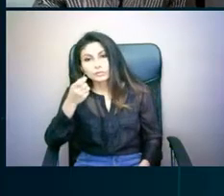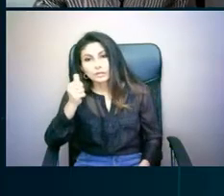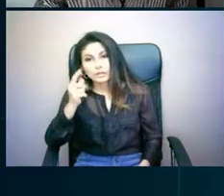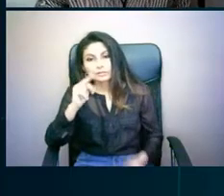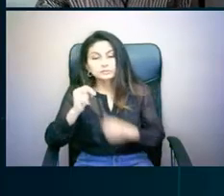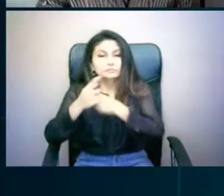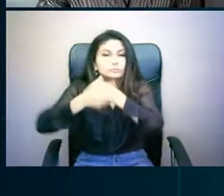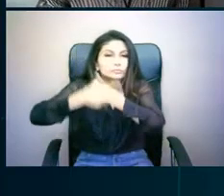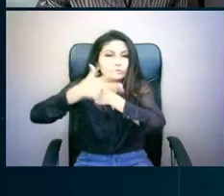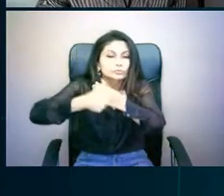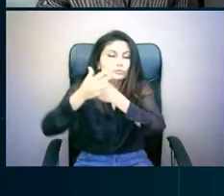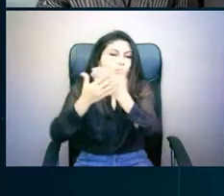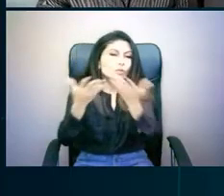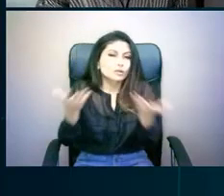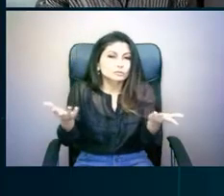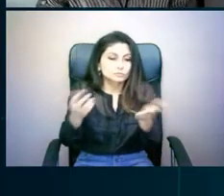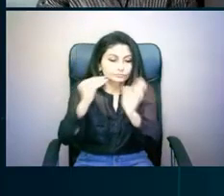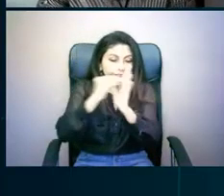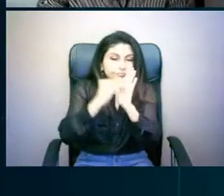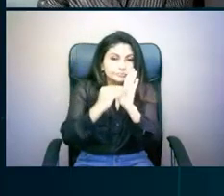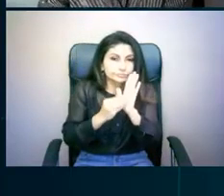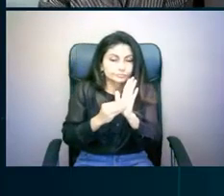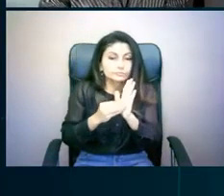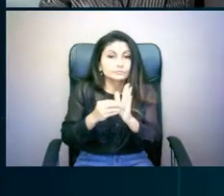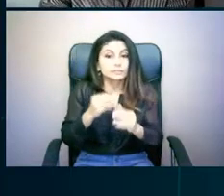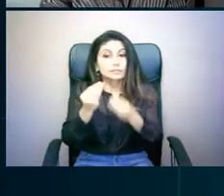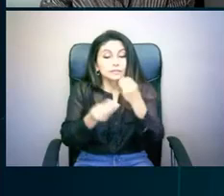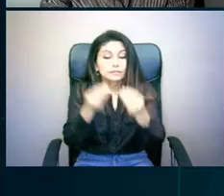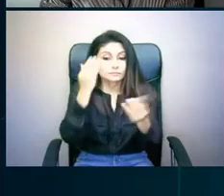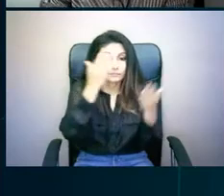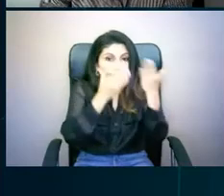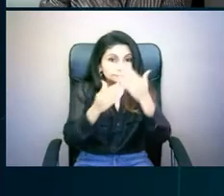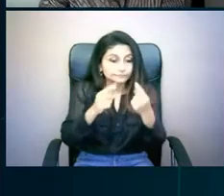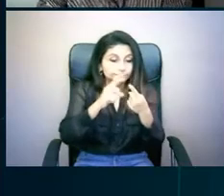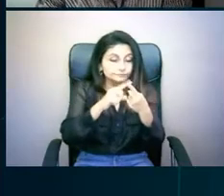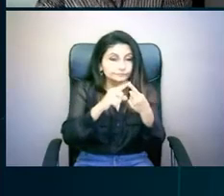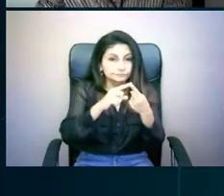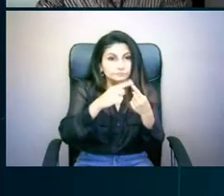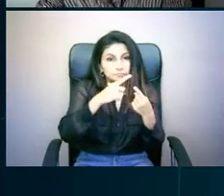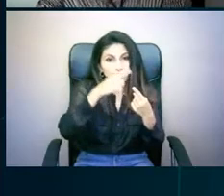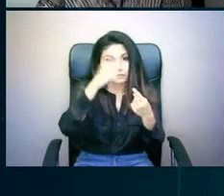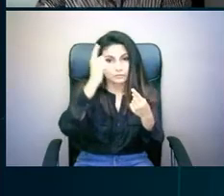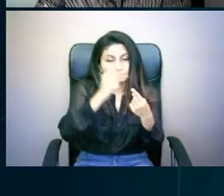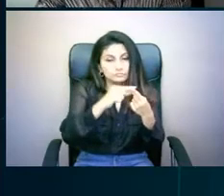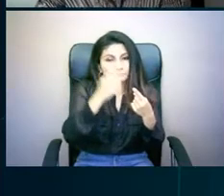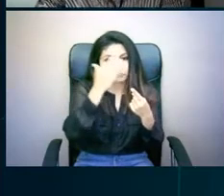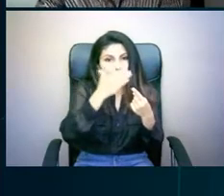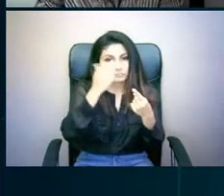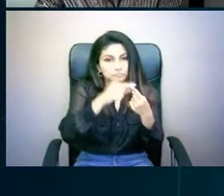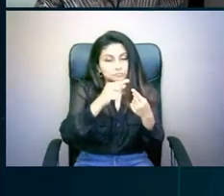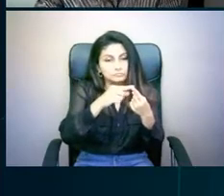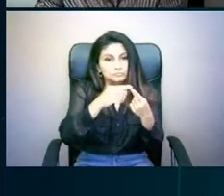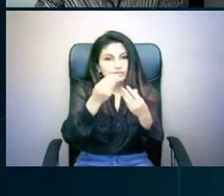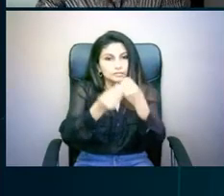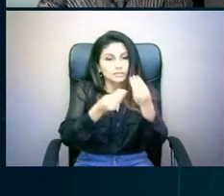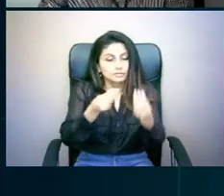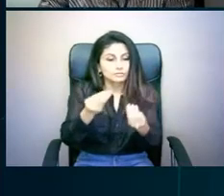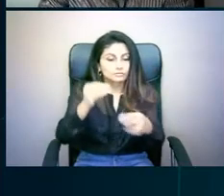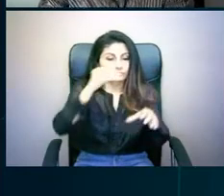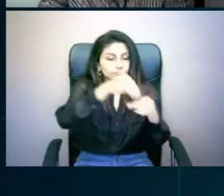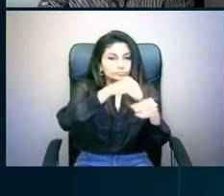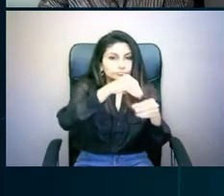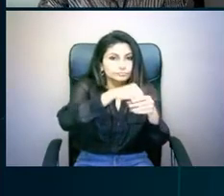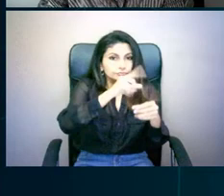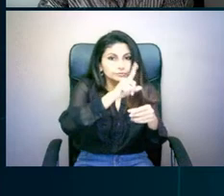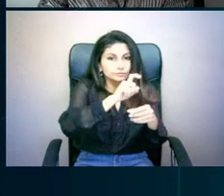Entonces, se hicieron 3 ensayos, uno era el blanco, ¿cierto? En el que se alimentaba